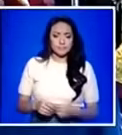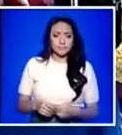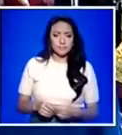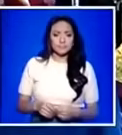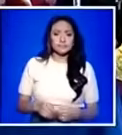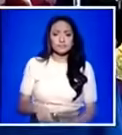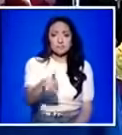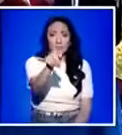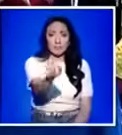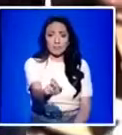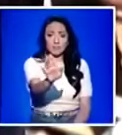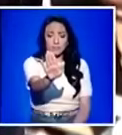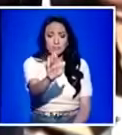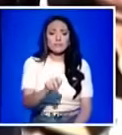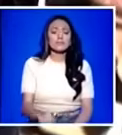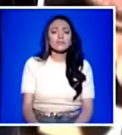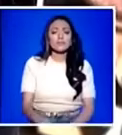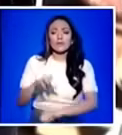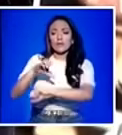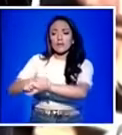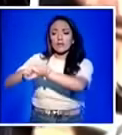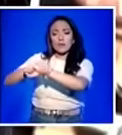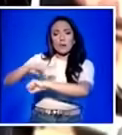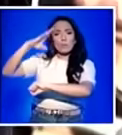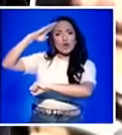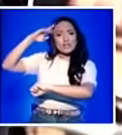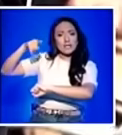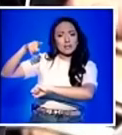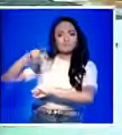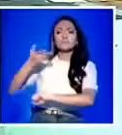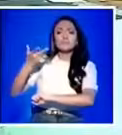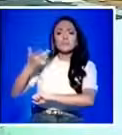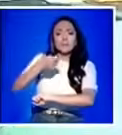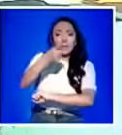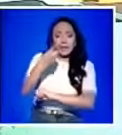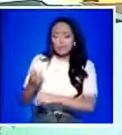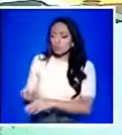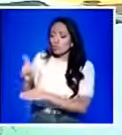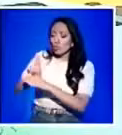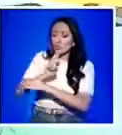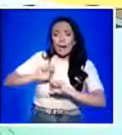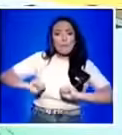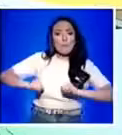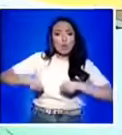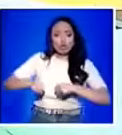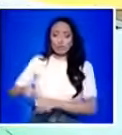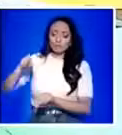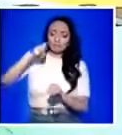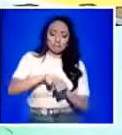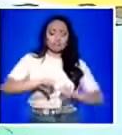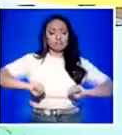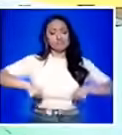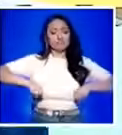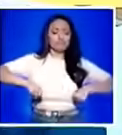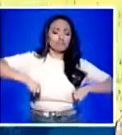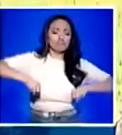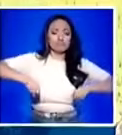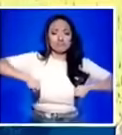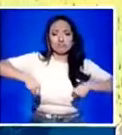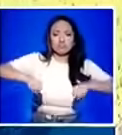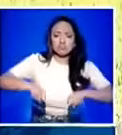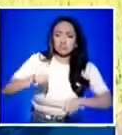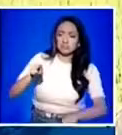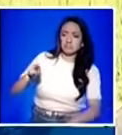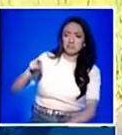Este hombre fue detenido por agentes de la policía del distrito Los Chillos cuando viajaba en una motocicleta. Los uniformados